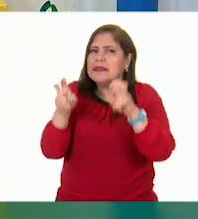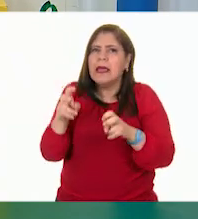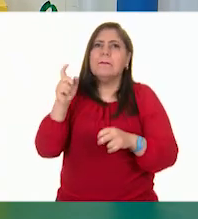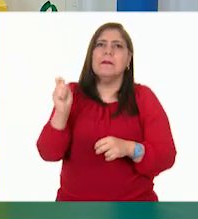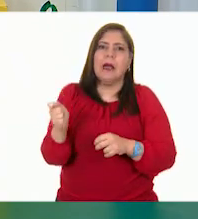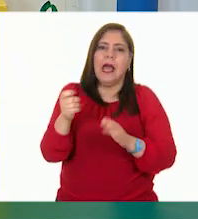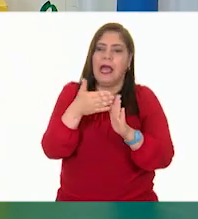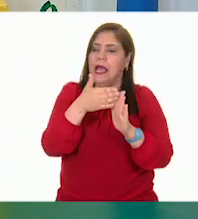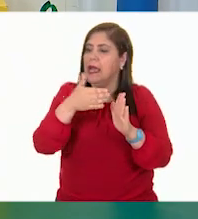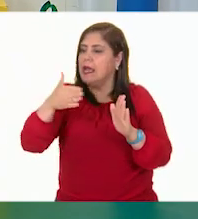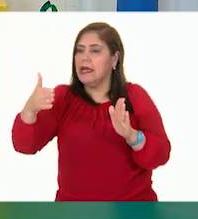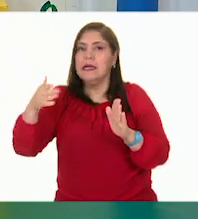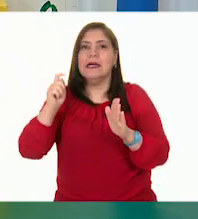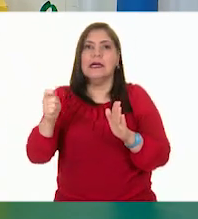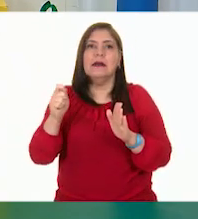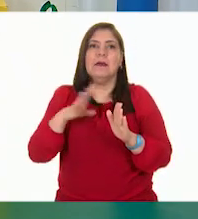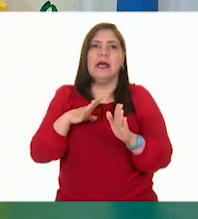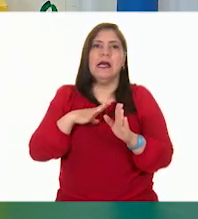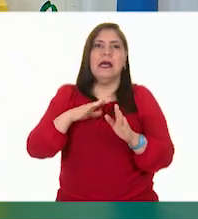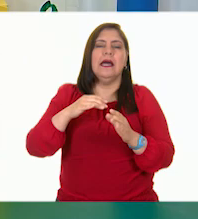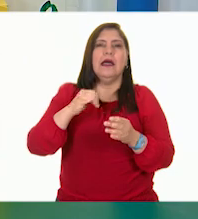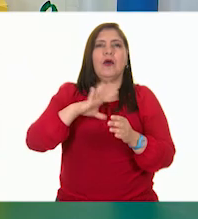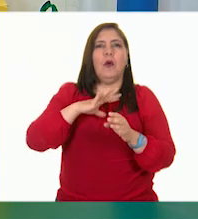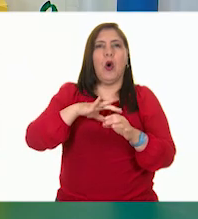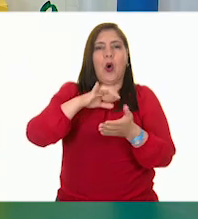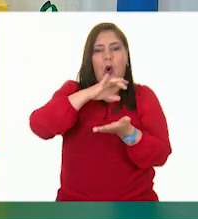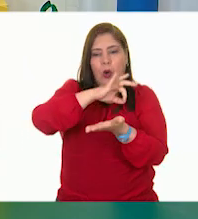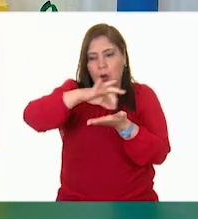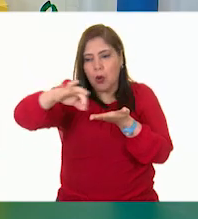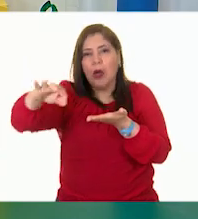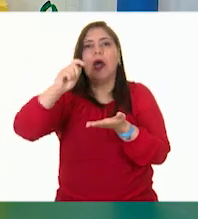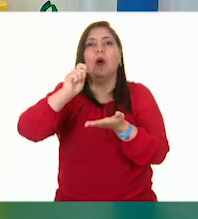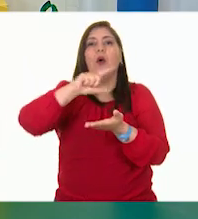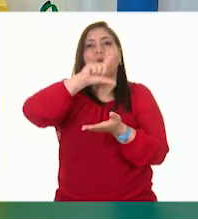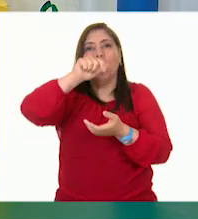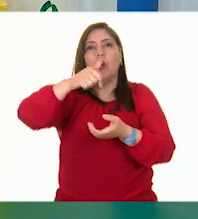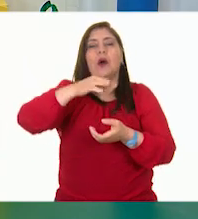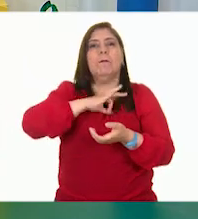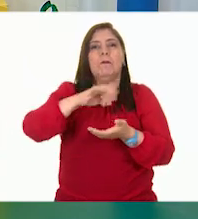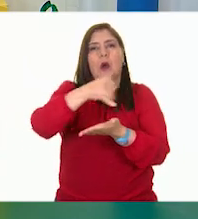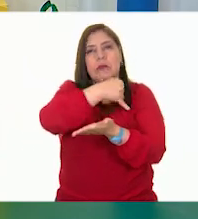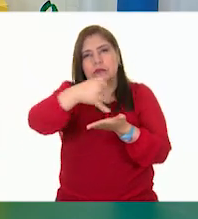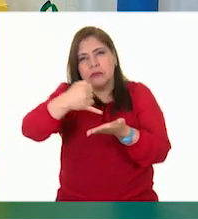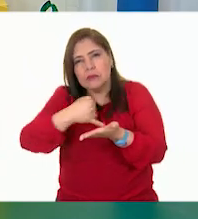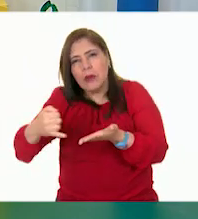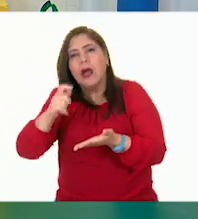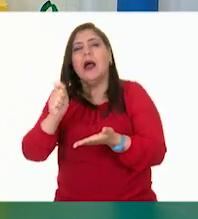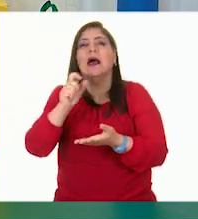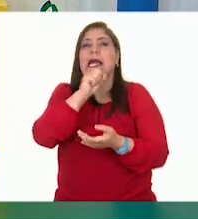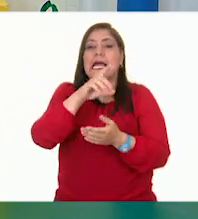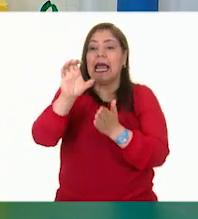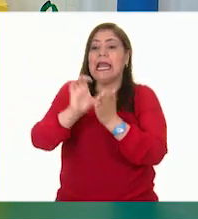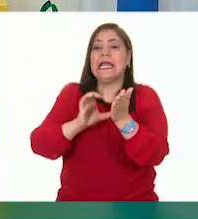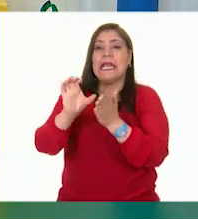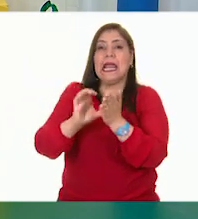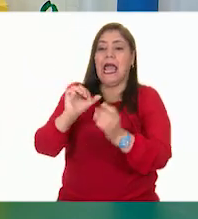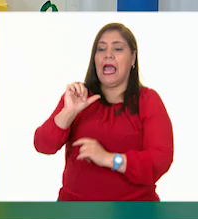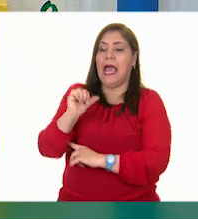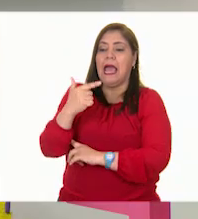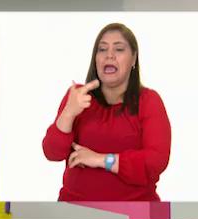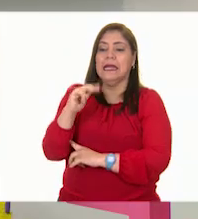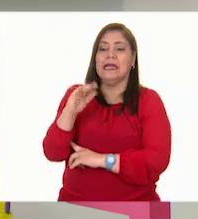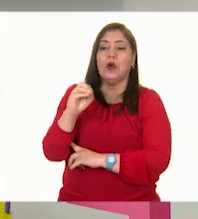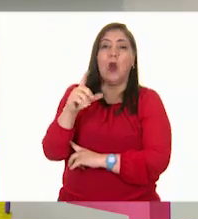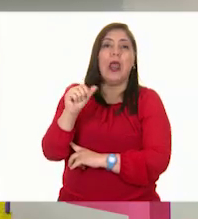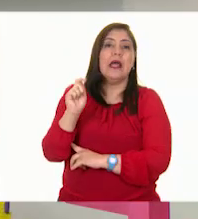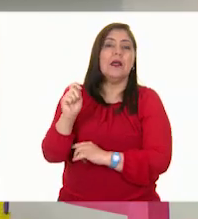la temporada de siembra, de cosecha. A eso se le llama calendario agrícola. ¿Qué te parece?